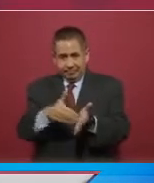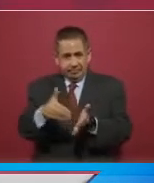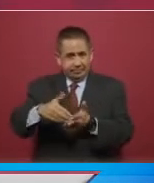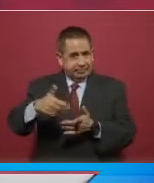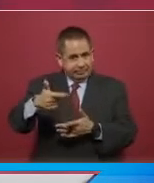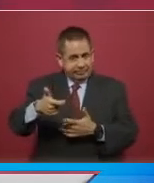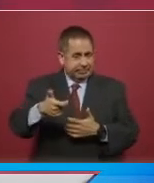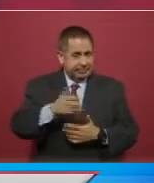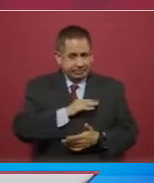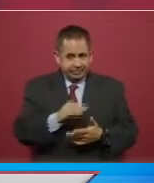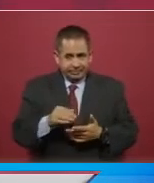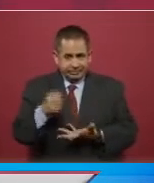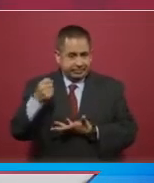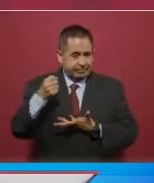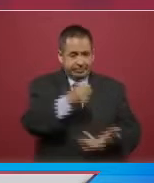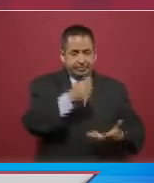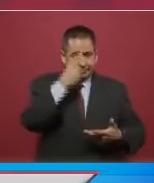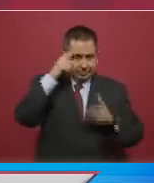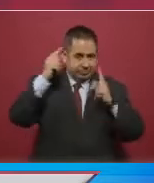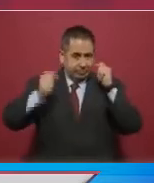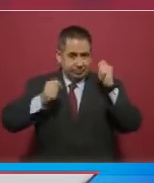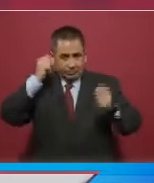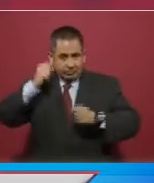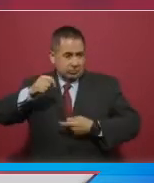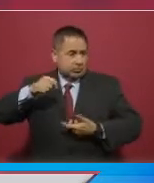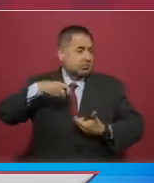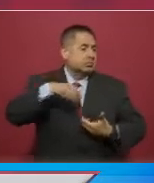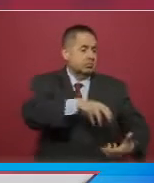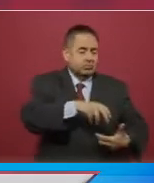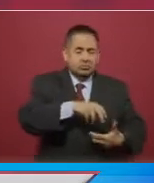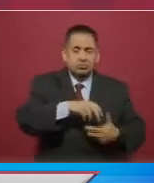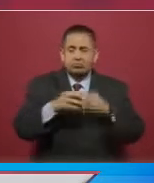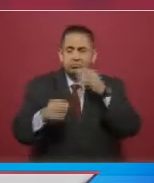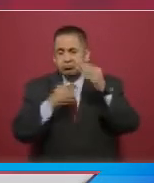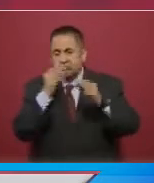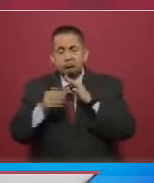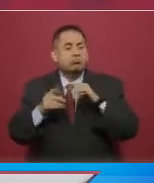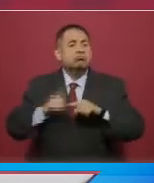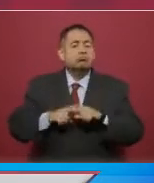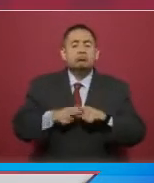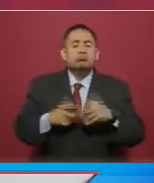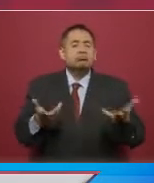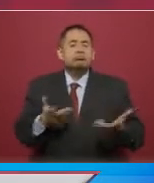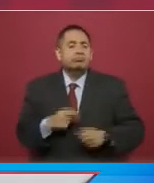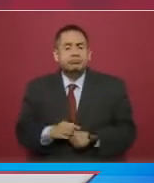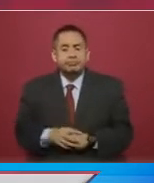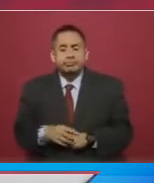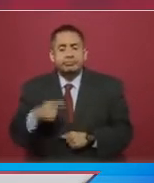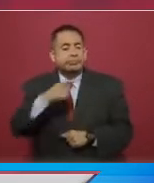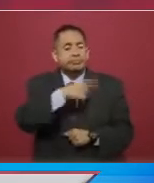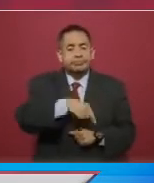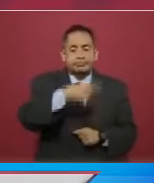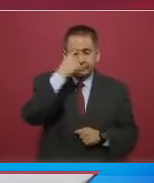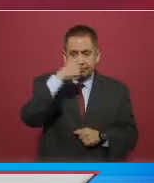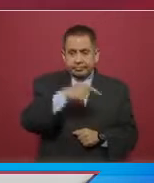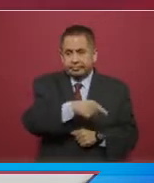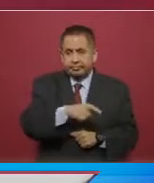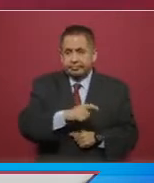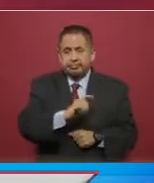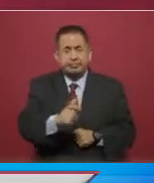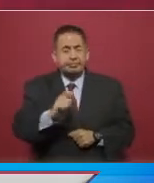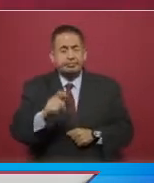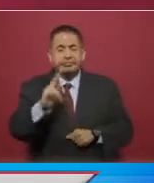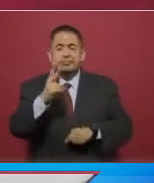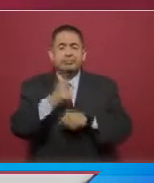pesos del Fondo de Turismo. Anteriormente se tenía un presupuesto de 6,000 millones de pesos para promocionar el turismo, que en realidad